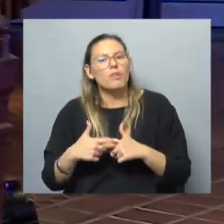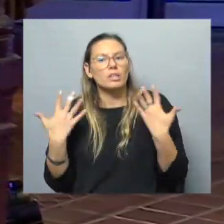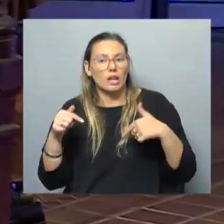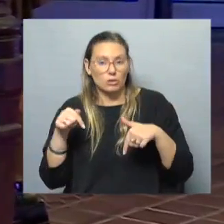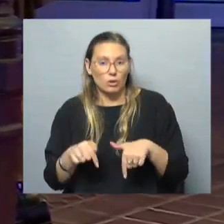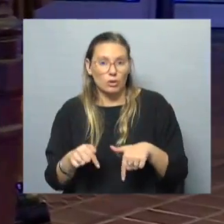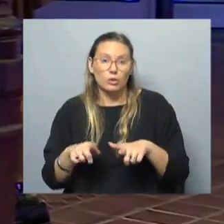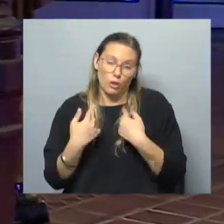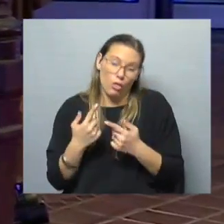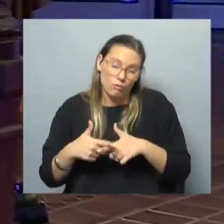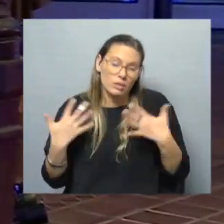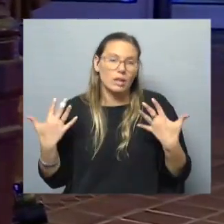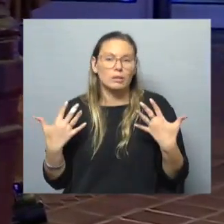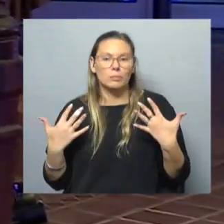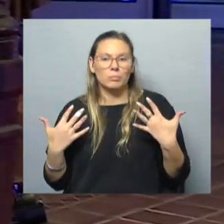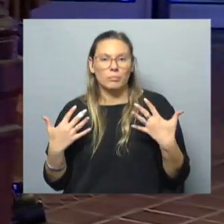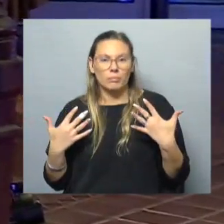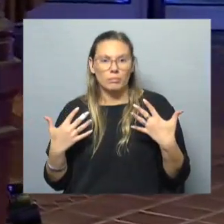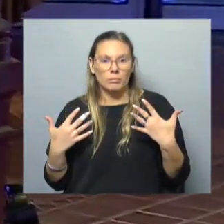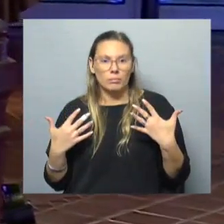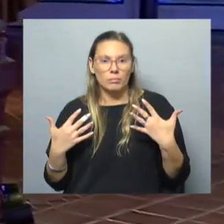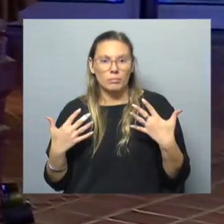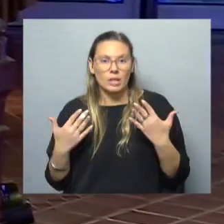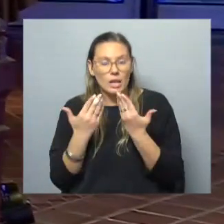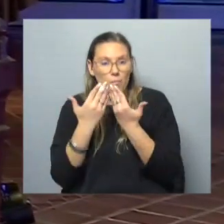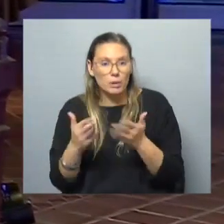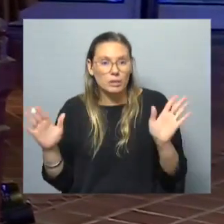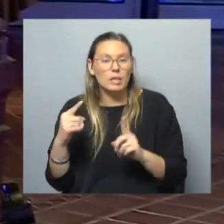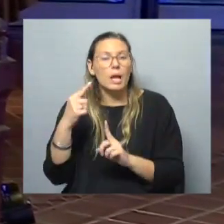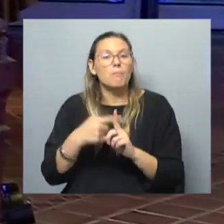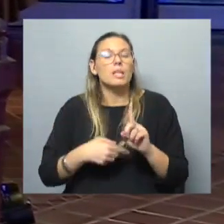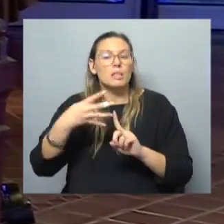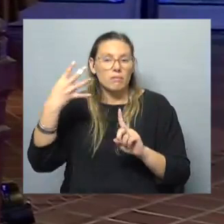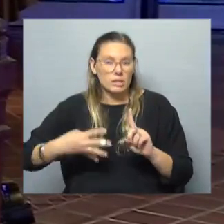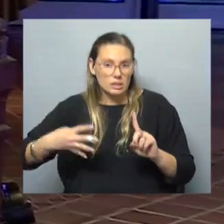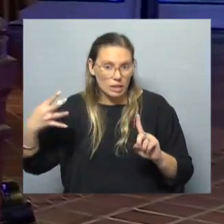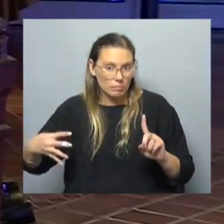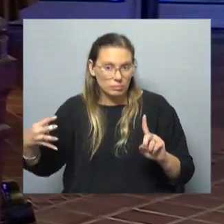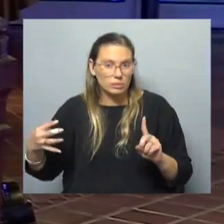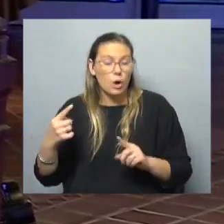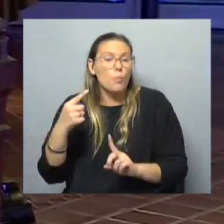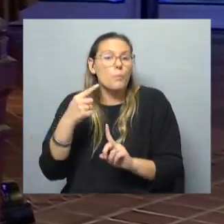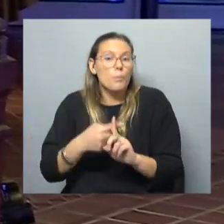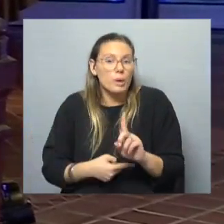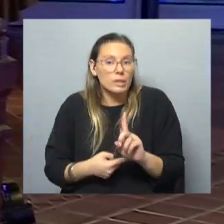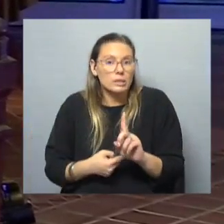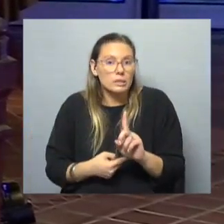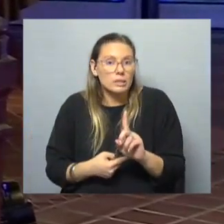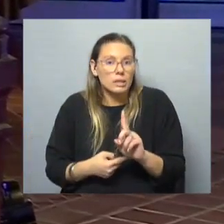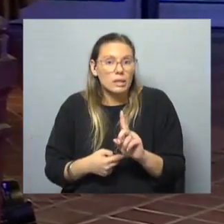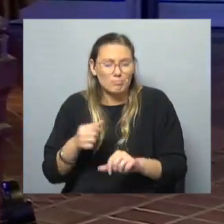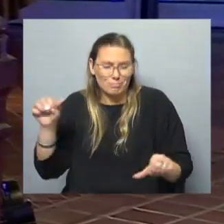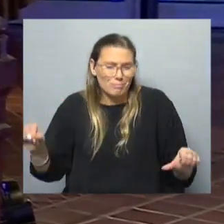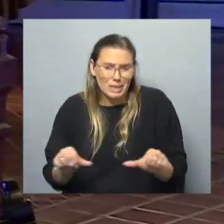hoy estamos celebrando, la apertura del mes de la diversidad. Un mes en el que pasan un montón